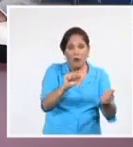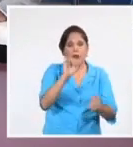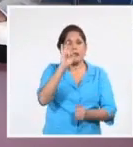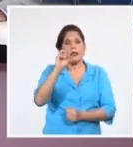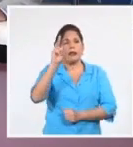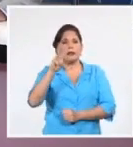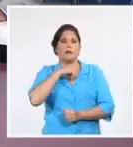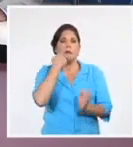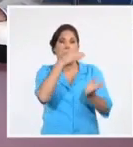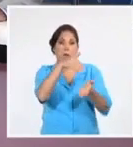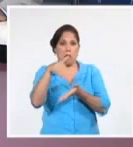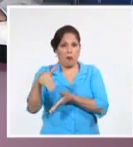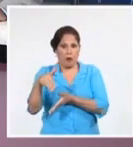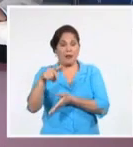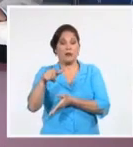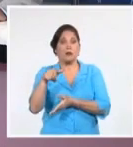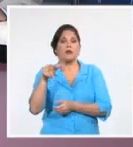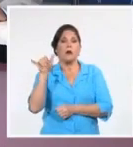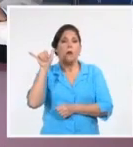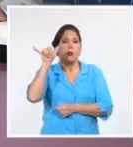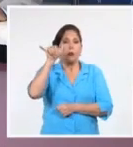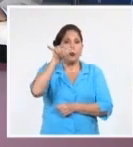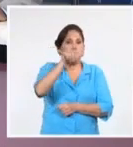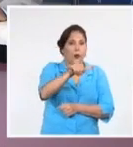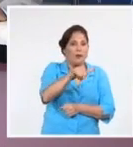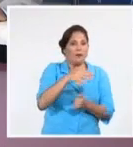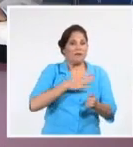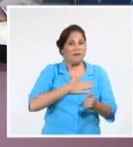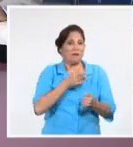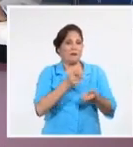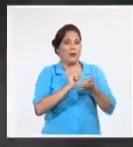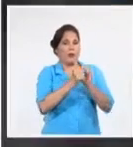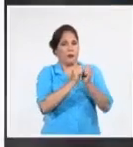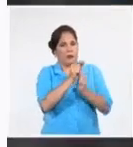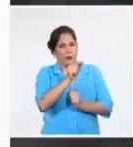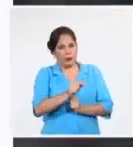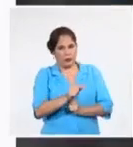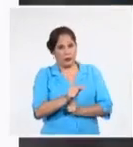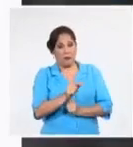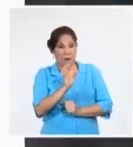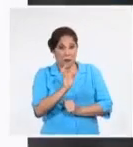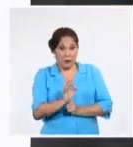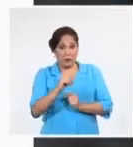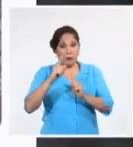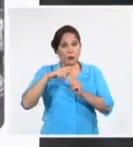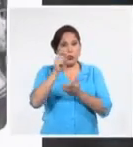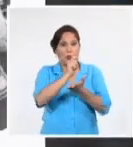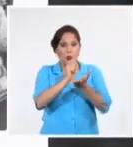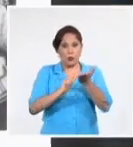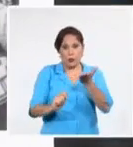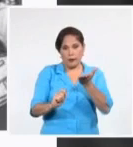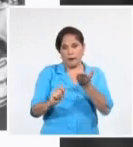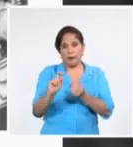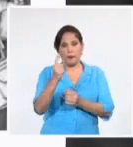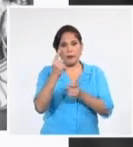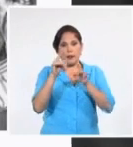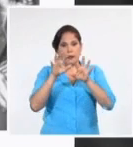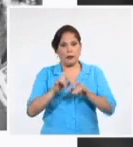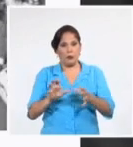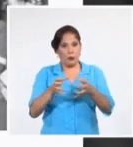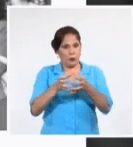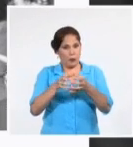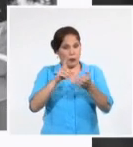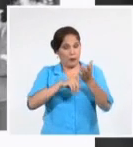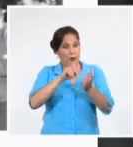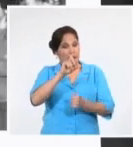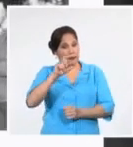73 personas que volaban en una aeronave de cubana de aviación. Desde su cuenta en Twitter, el primer secretario del partido y